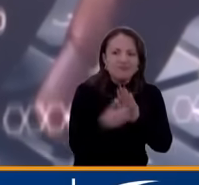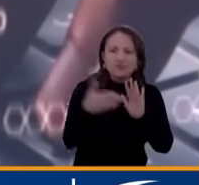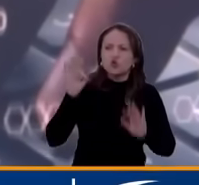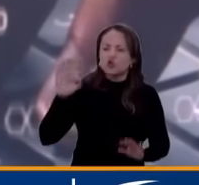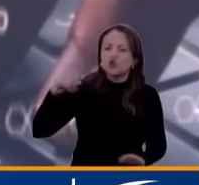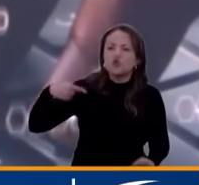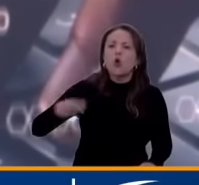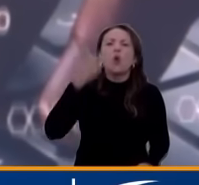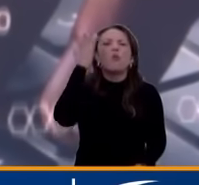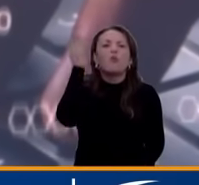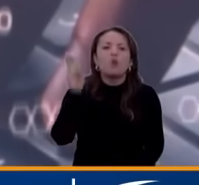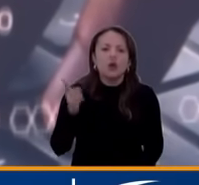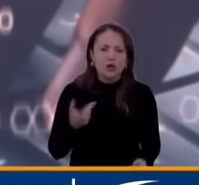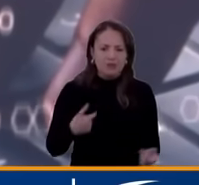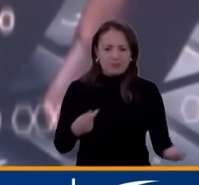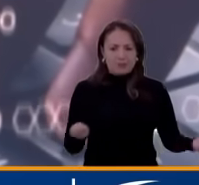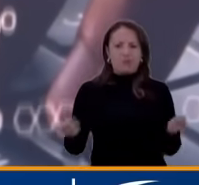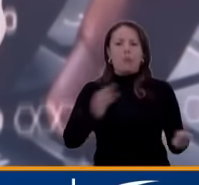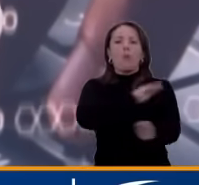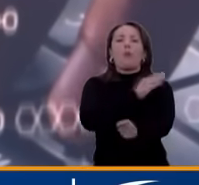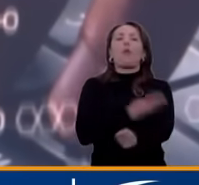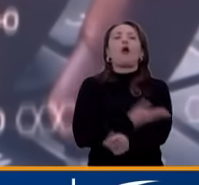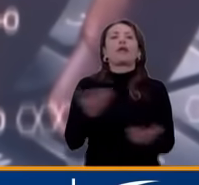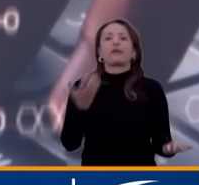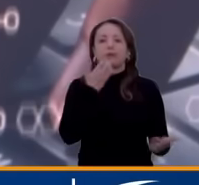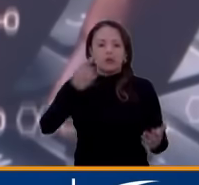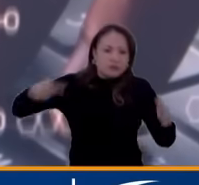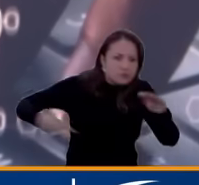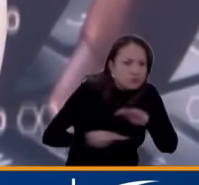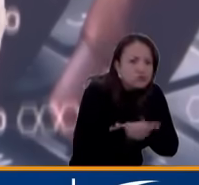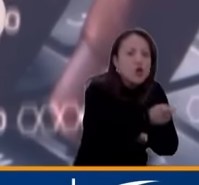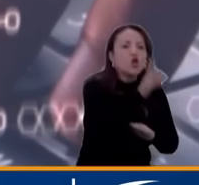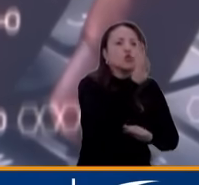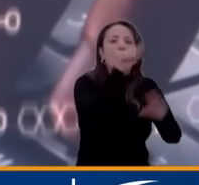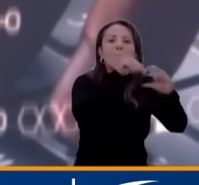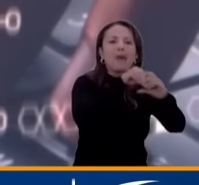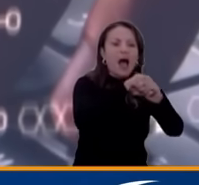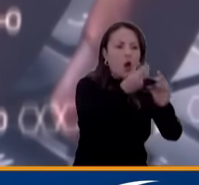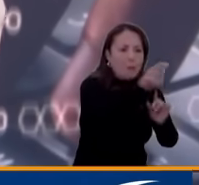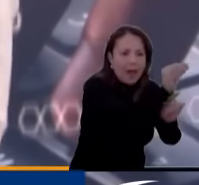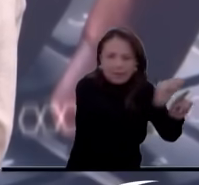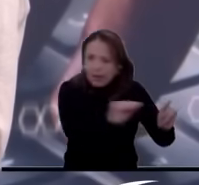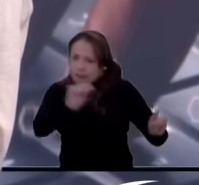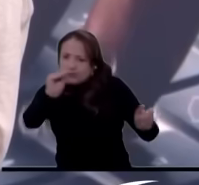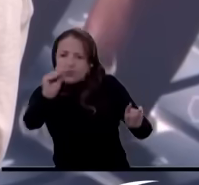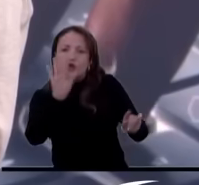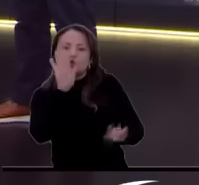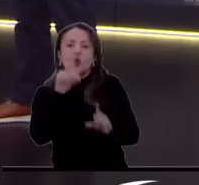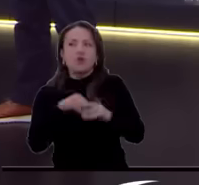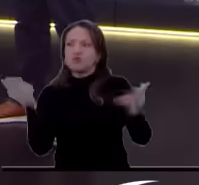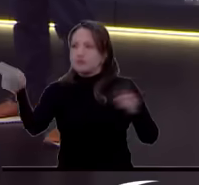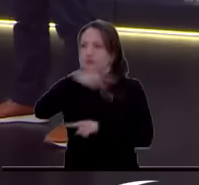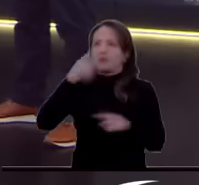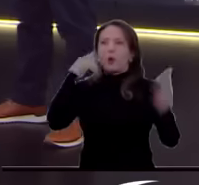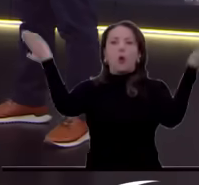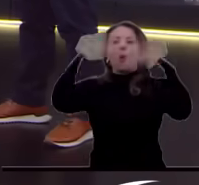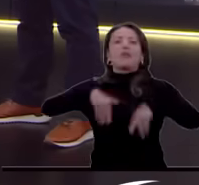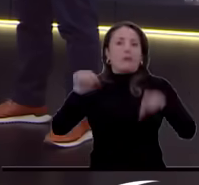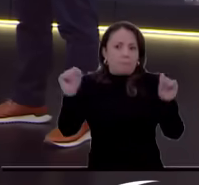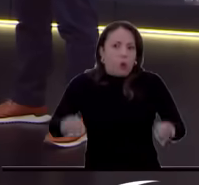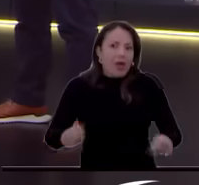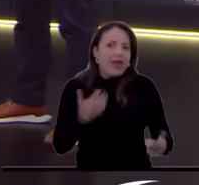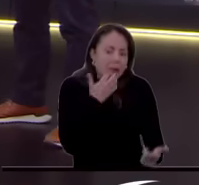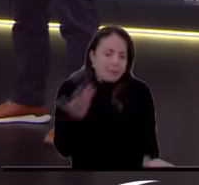Imagínese usted tener el poder de eh entrar al sistema operativo de un banco y trasladar un dinero a su cuenta sin que nadie se dé cuenta entonces para